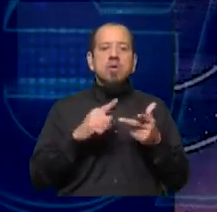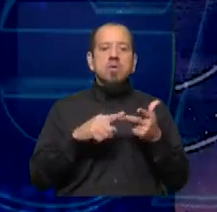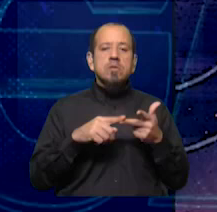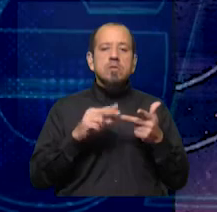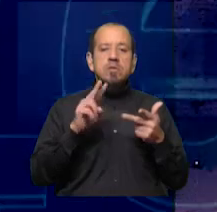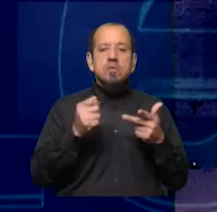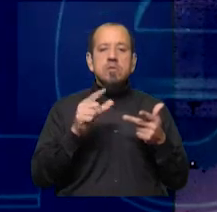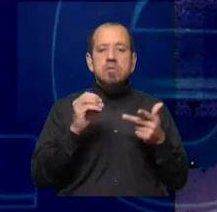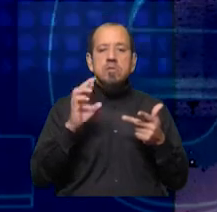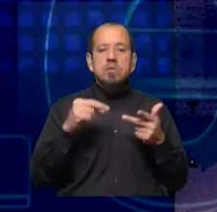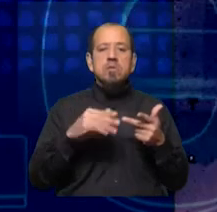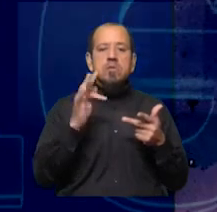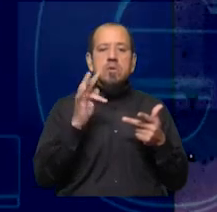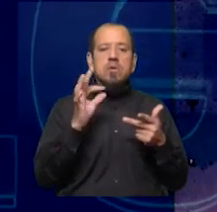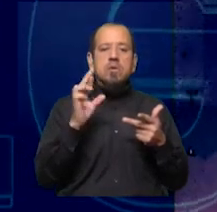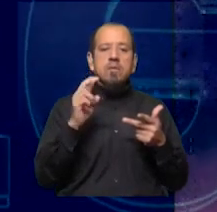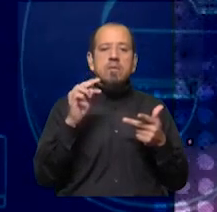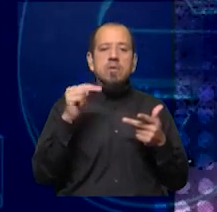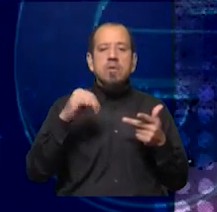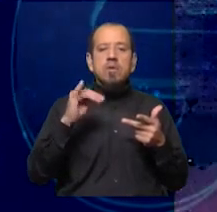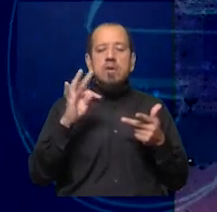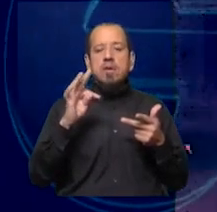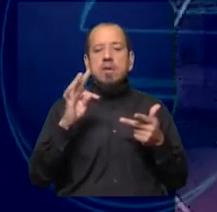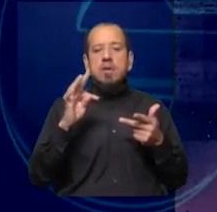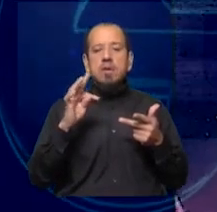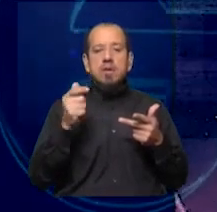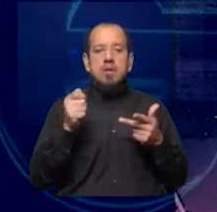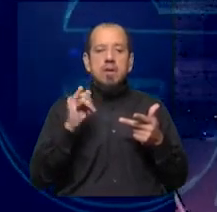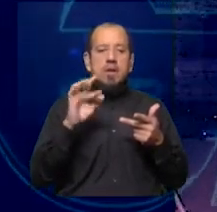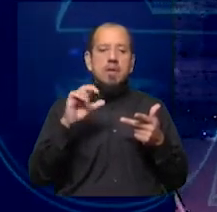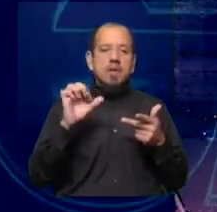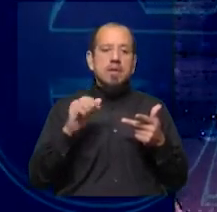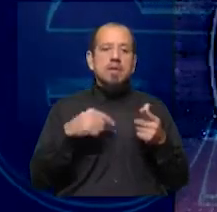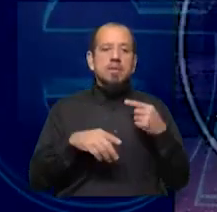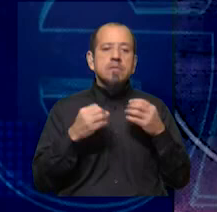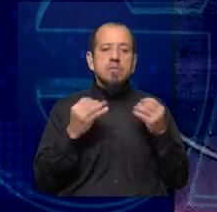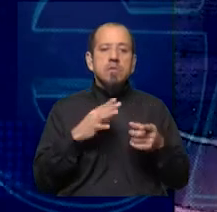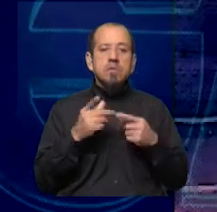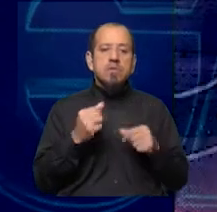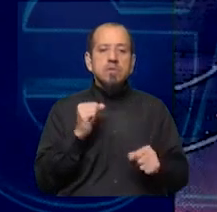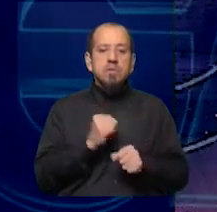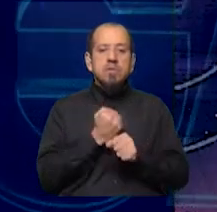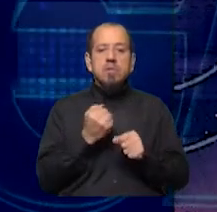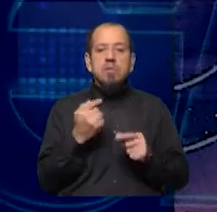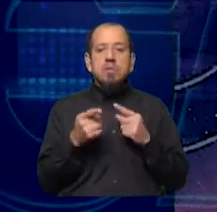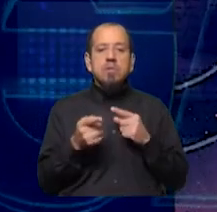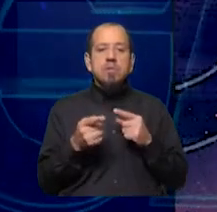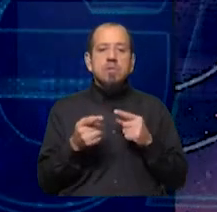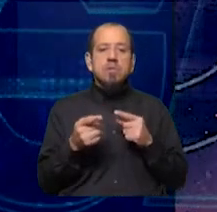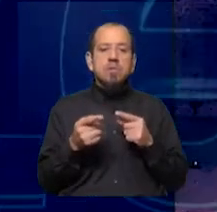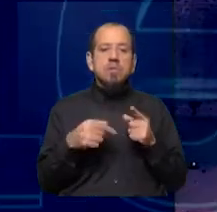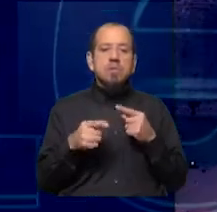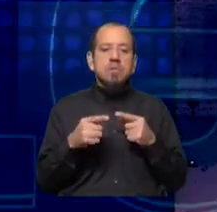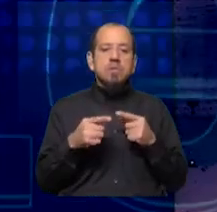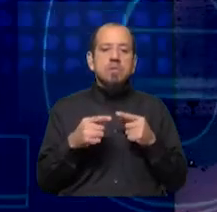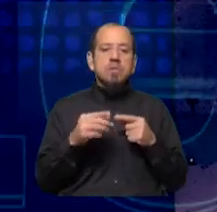valorant o el fortnite incluso y suenan mucho porque manejan premios muy grandes este funcionan mucho No